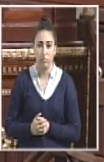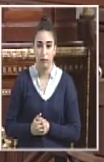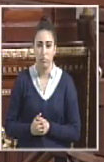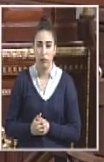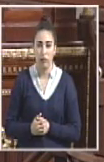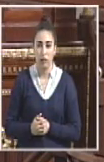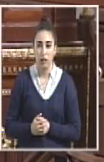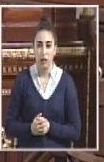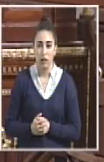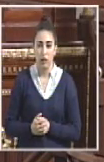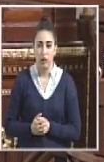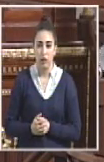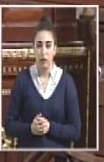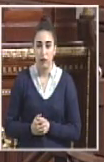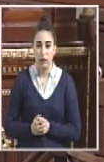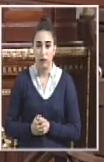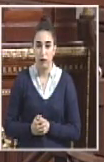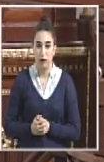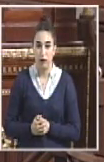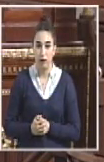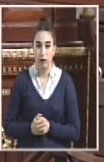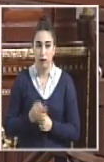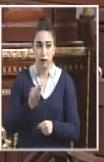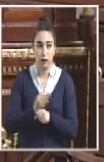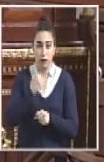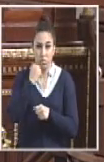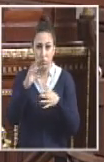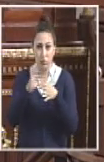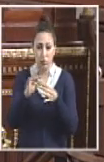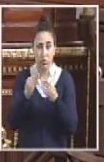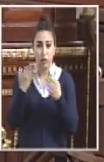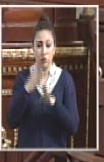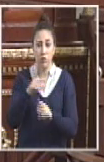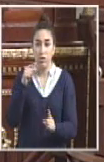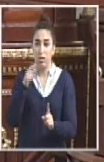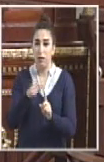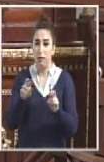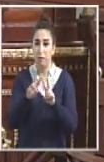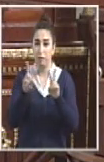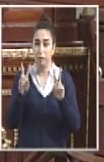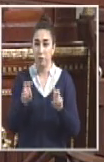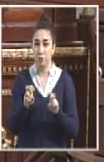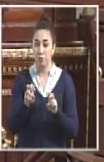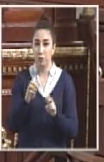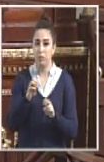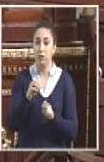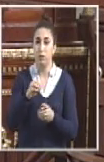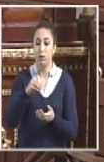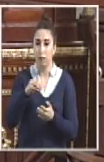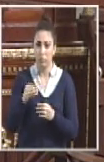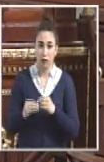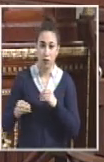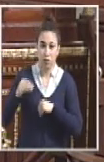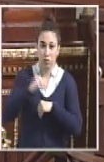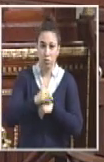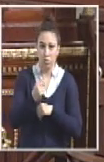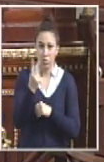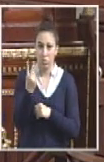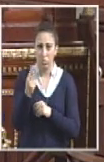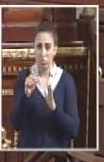Me voy a referir al asunto de incorporar estos dos artículos